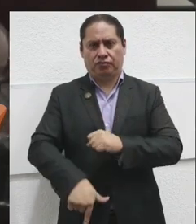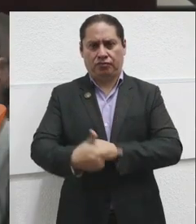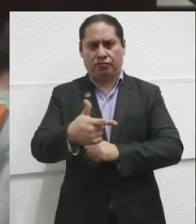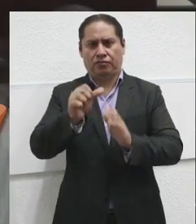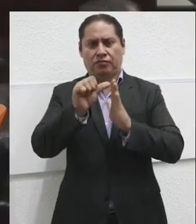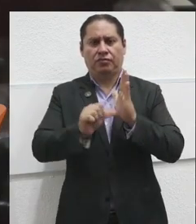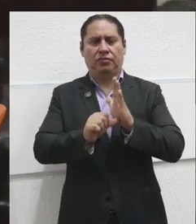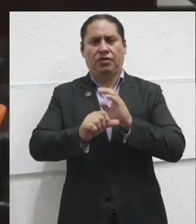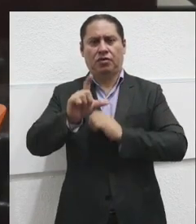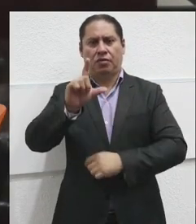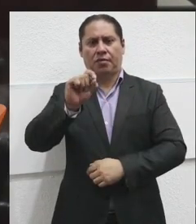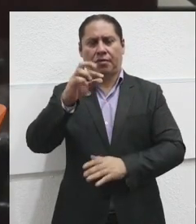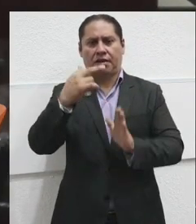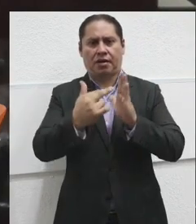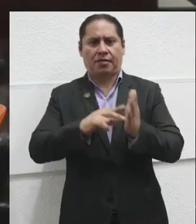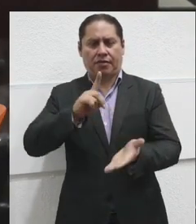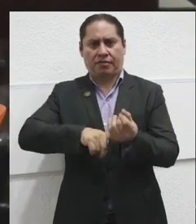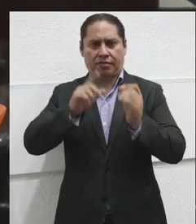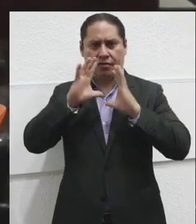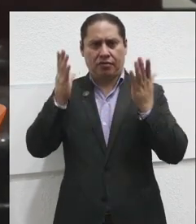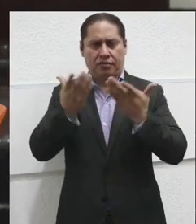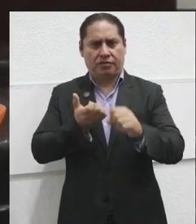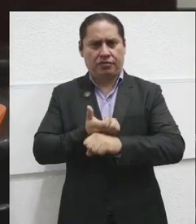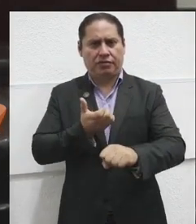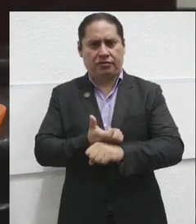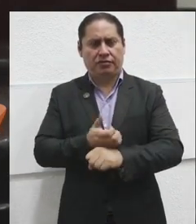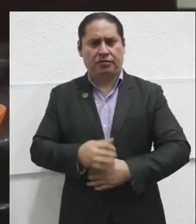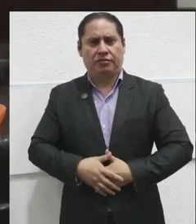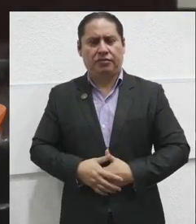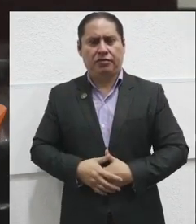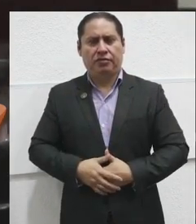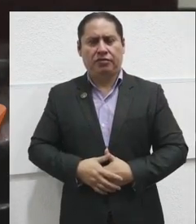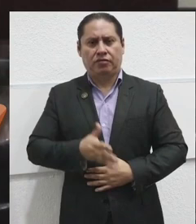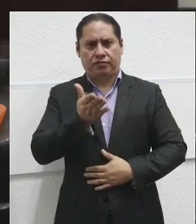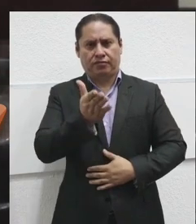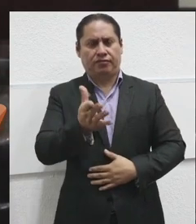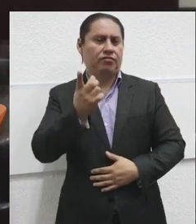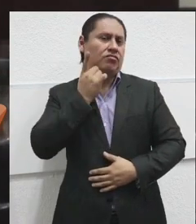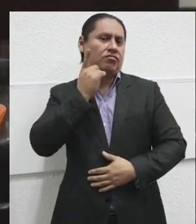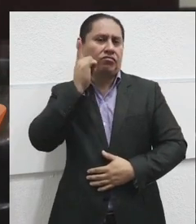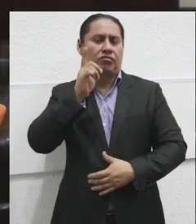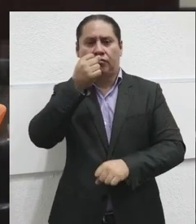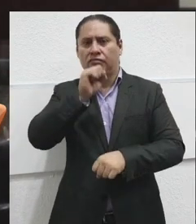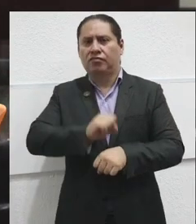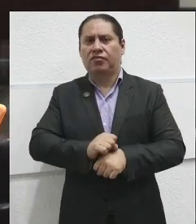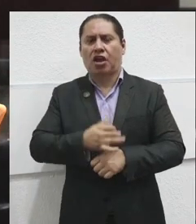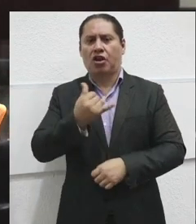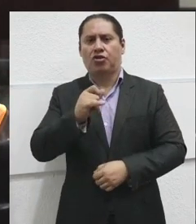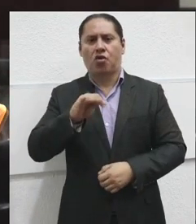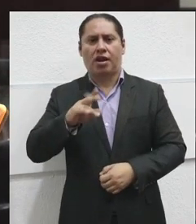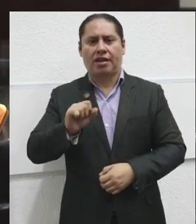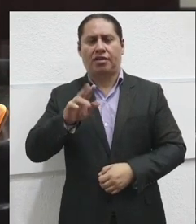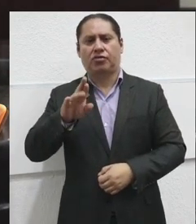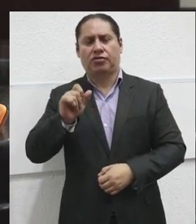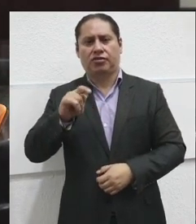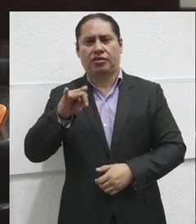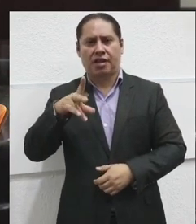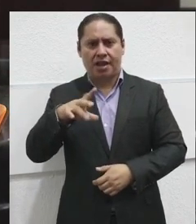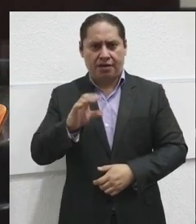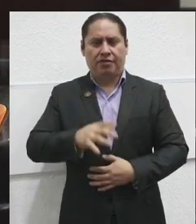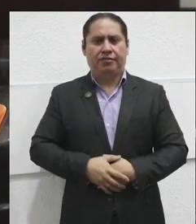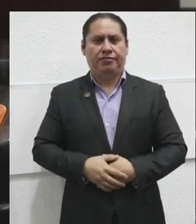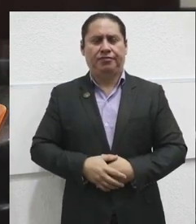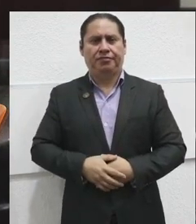del artículo 20 del reglamento interior de este propio Congreso, solicito diputada secretaria Yolanda del Rosario Correa